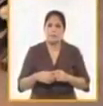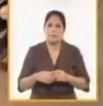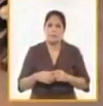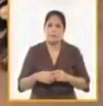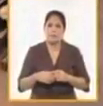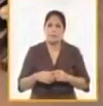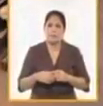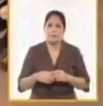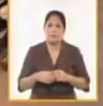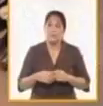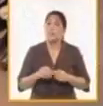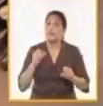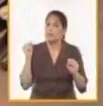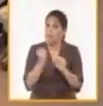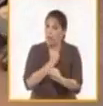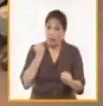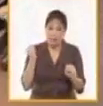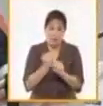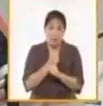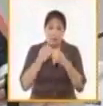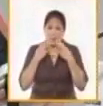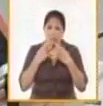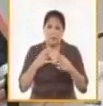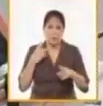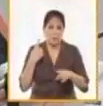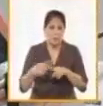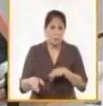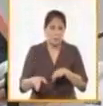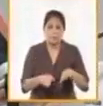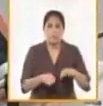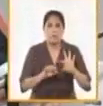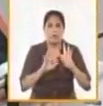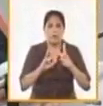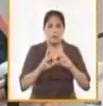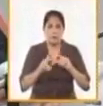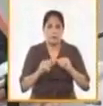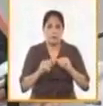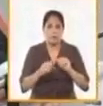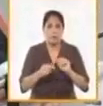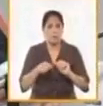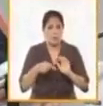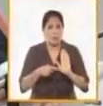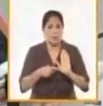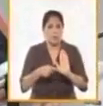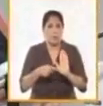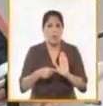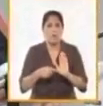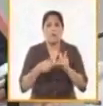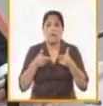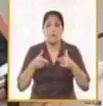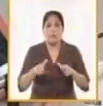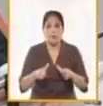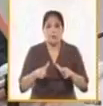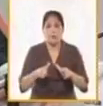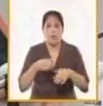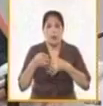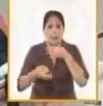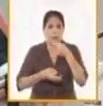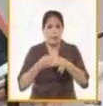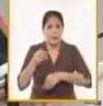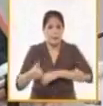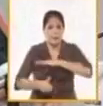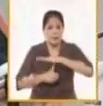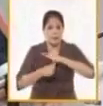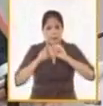Y han tenido un trabajo muy inteligente. Bueno, vamos a volver un poco a los resultados. Yo quiero mostrarles un video también de las palabras del presidente